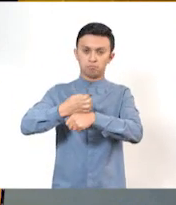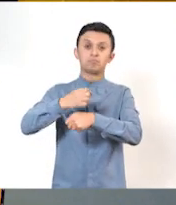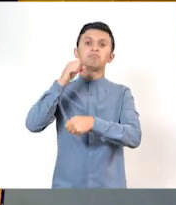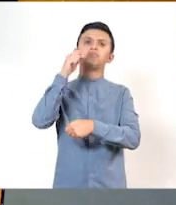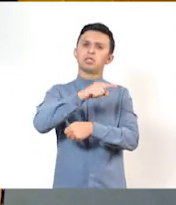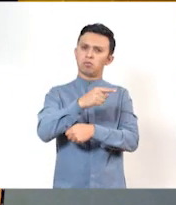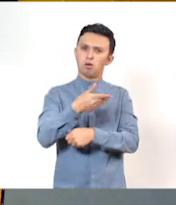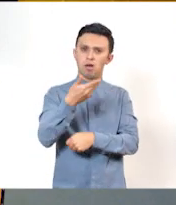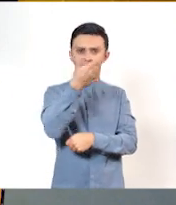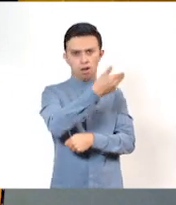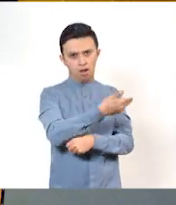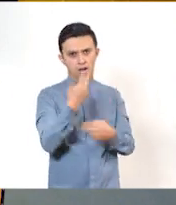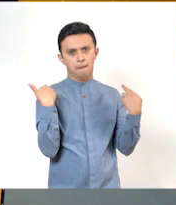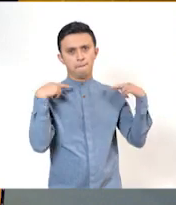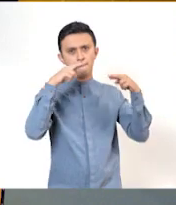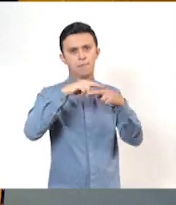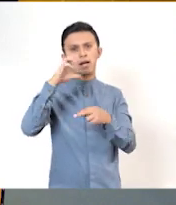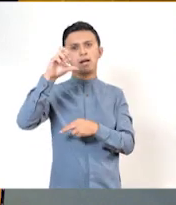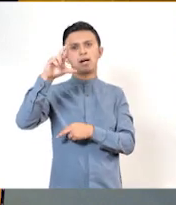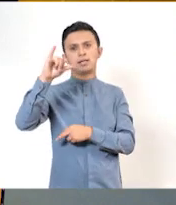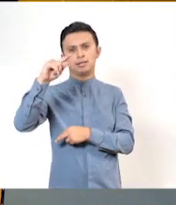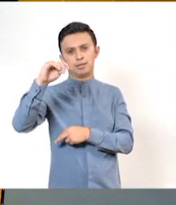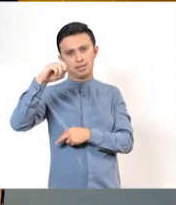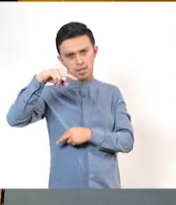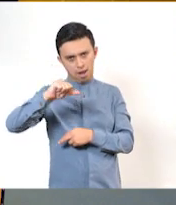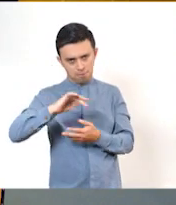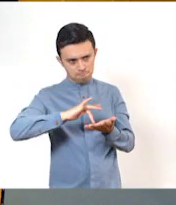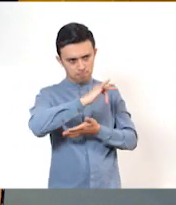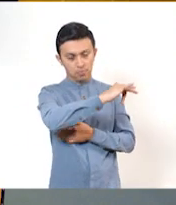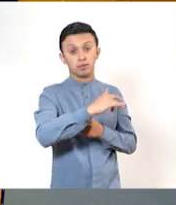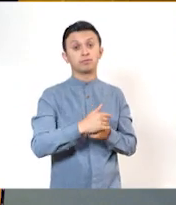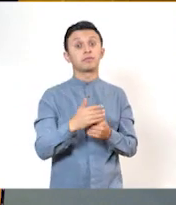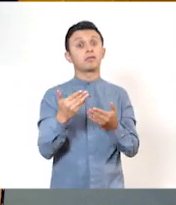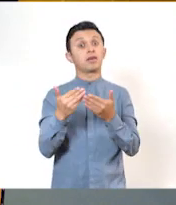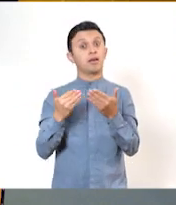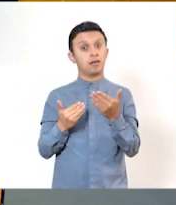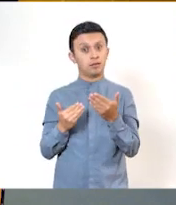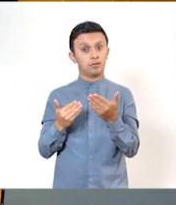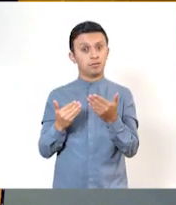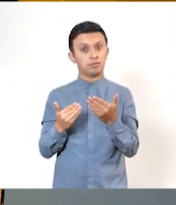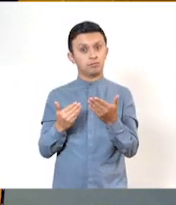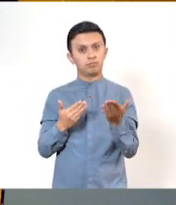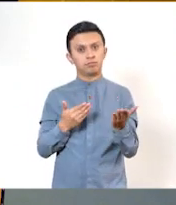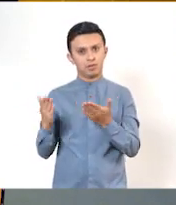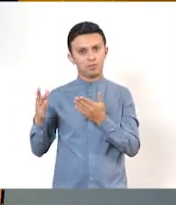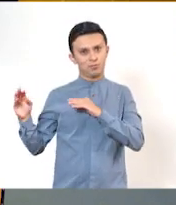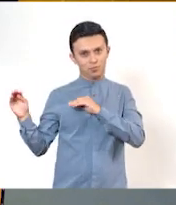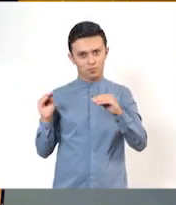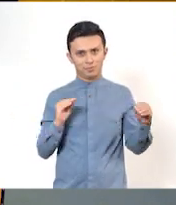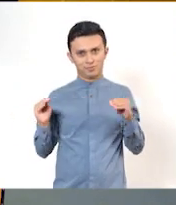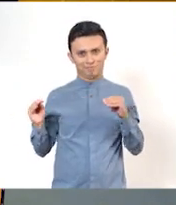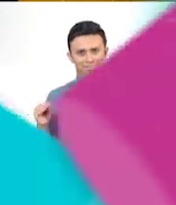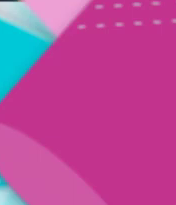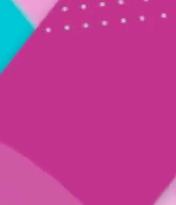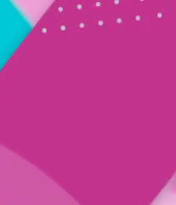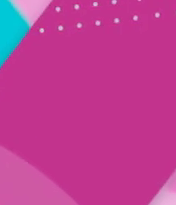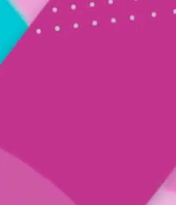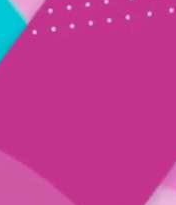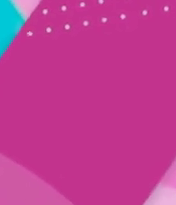grado, así, por supuesto, como a la maestra Cristina Ramírez. Pero antes, vamos a